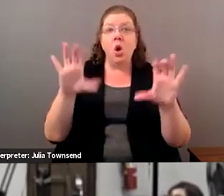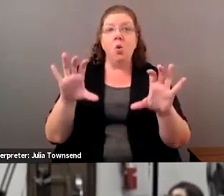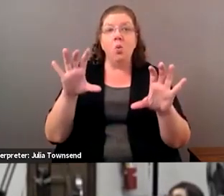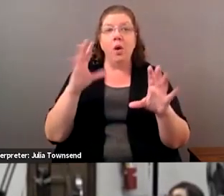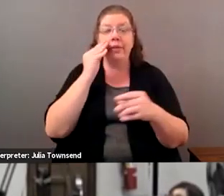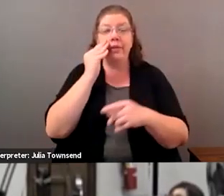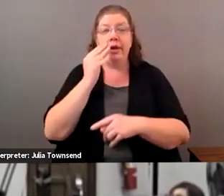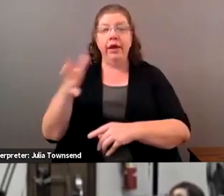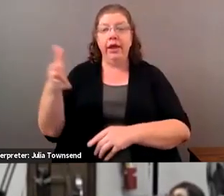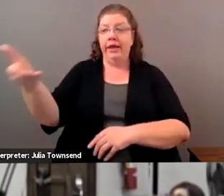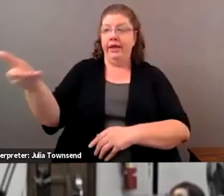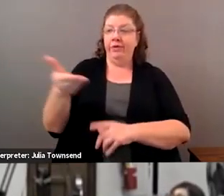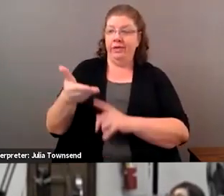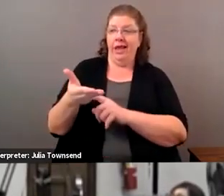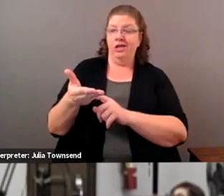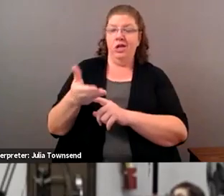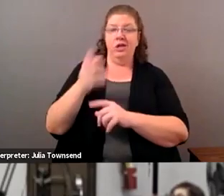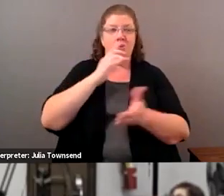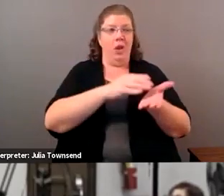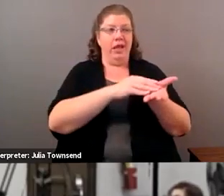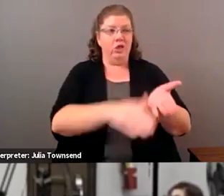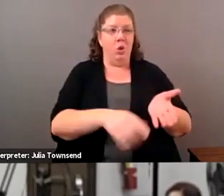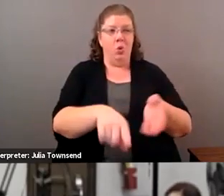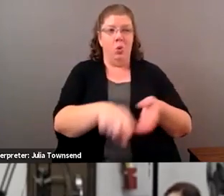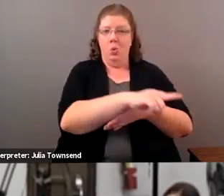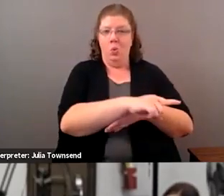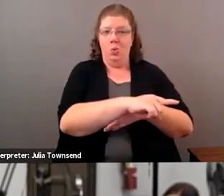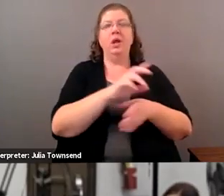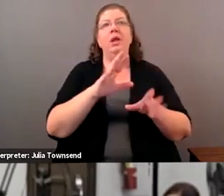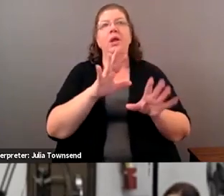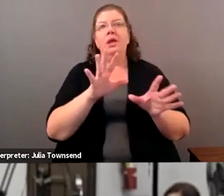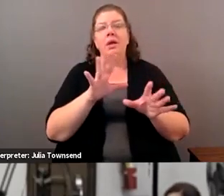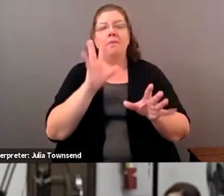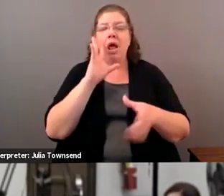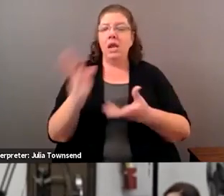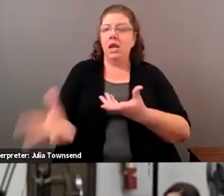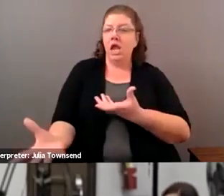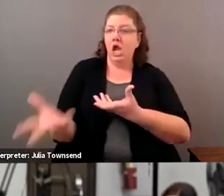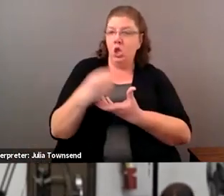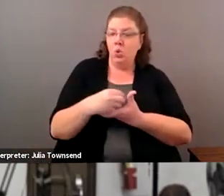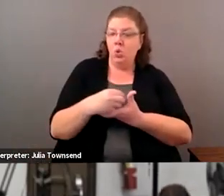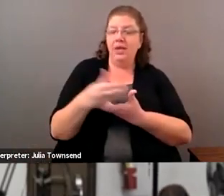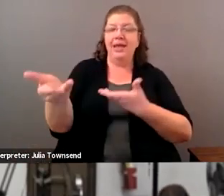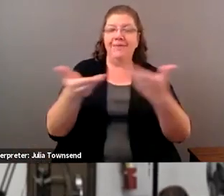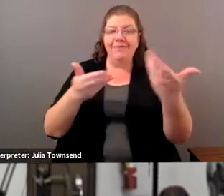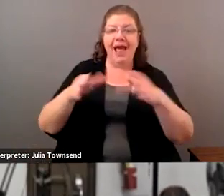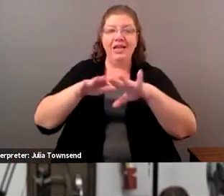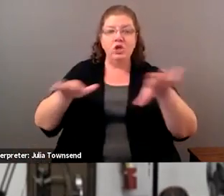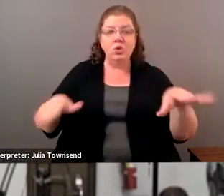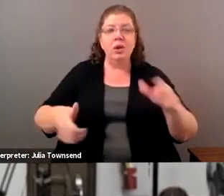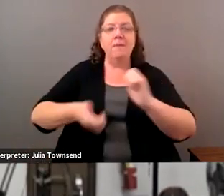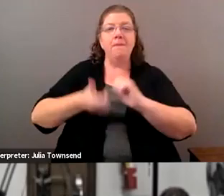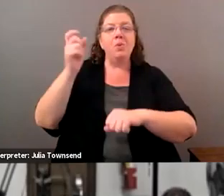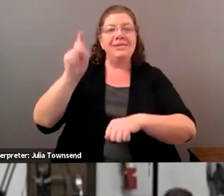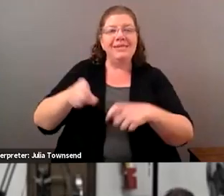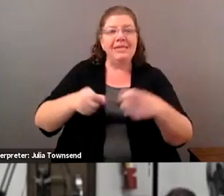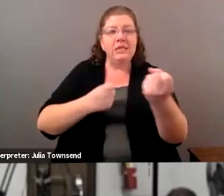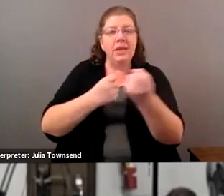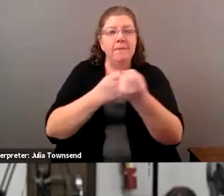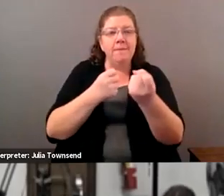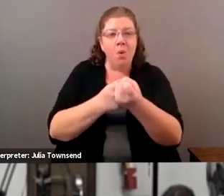la señal de la invitación sea como un acto de exclusión sino como un acto de inclusión de aquellos niños que necesitan algo del